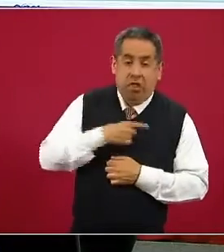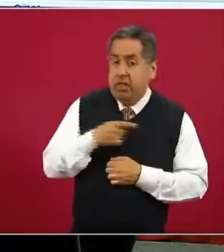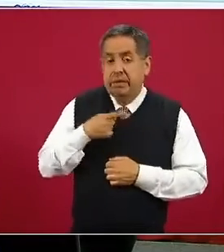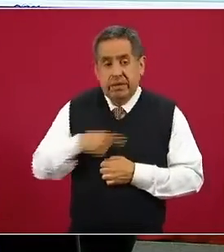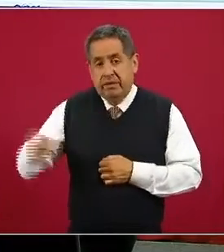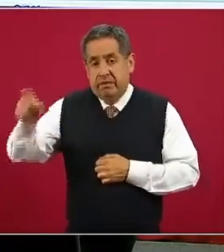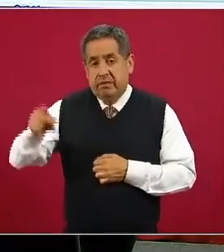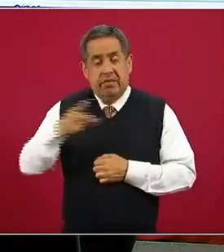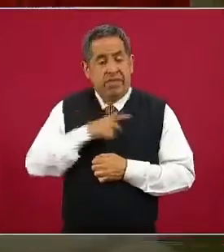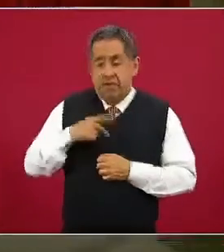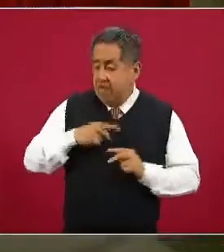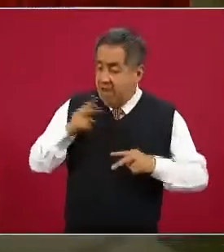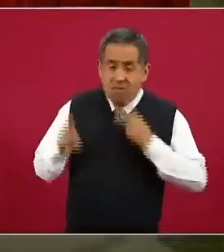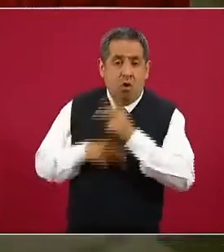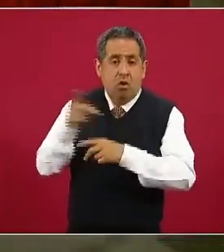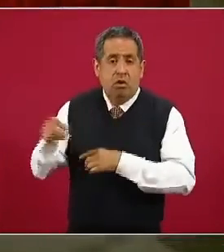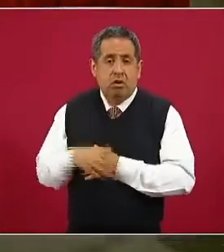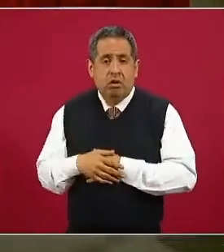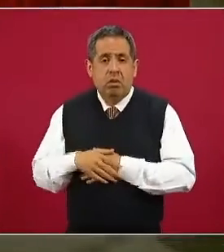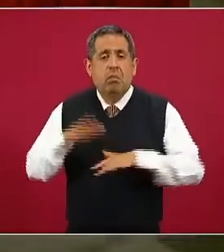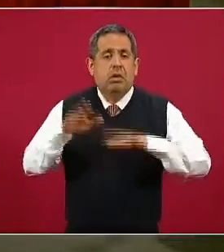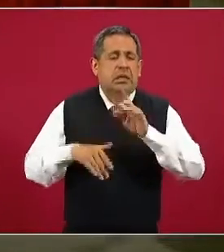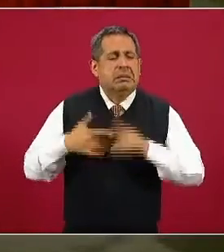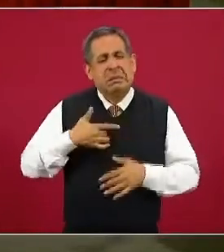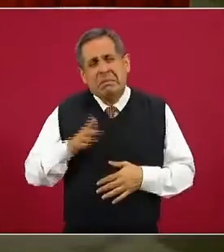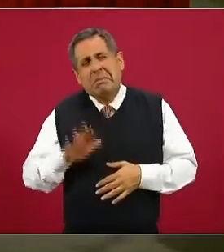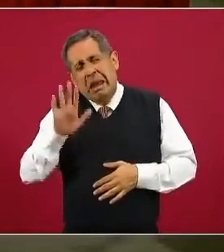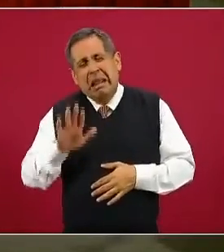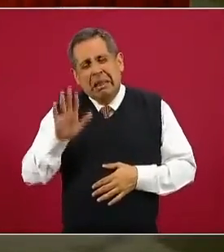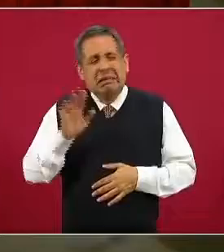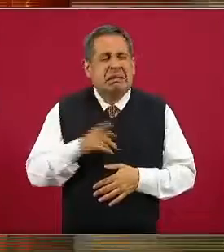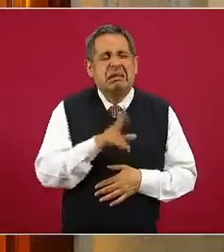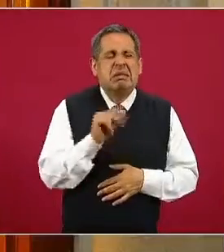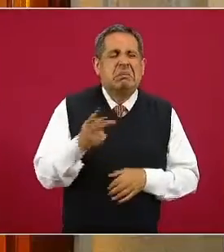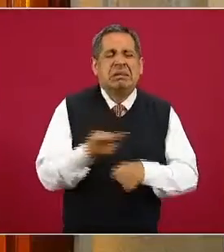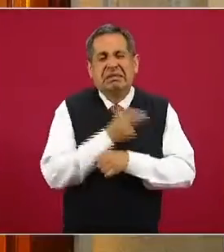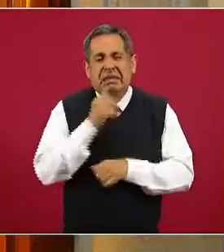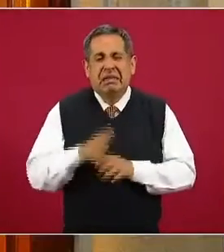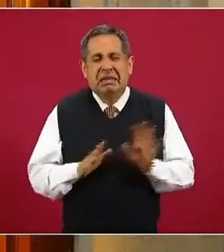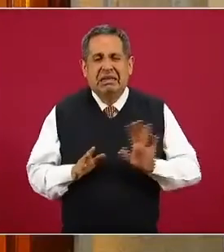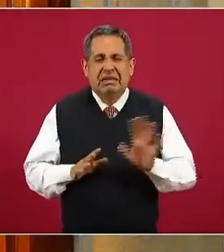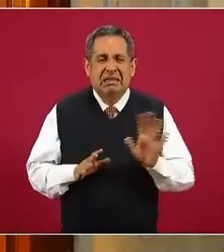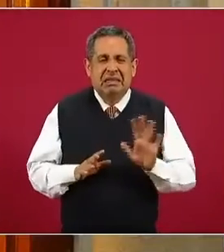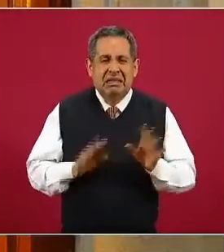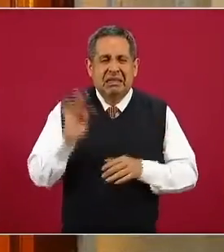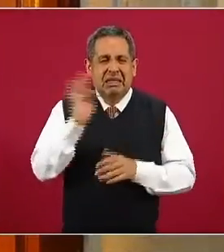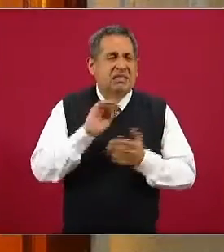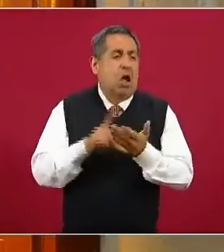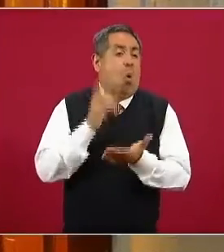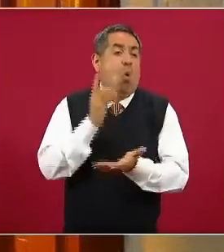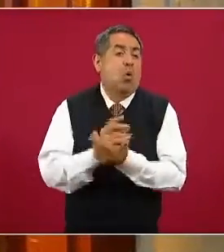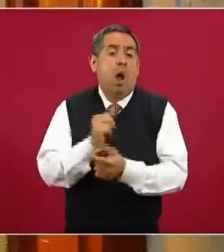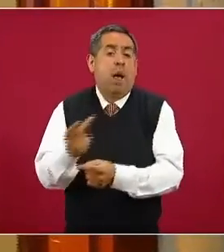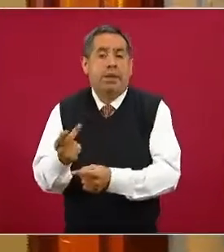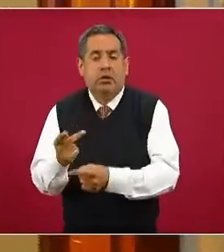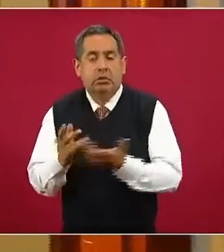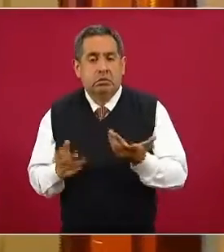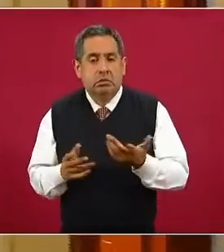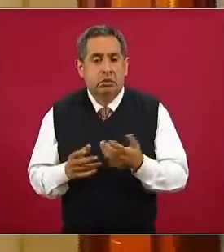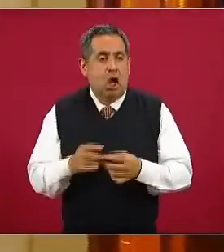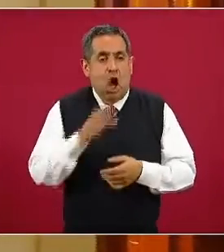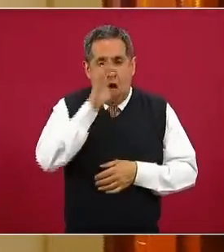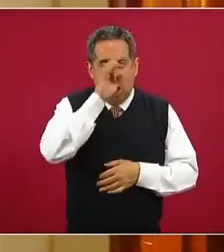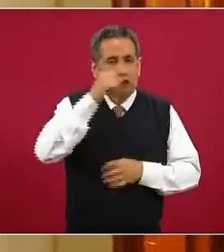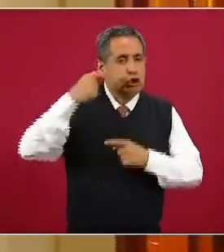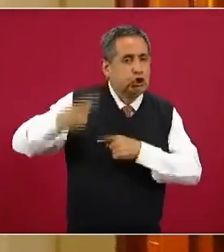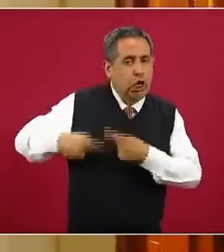personas entiendan que tienen que acudir, ¿no? Porque hay una percepción posiblemente de que la rabia posiblemente solamente los perros, pero si me muerde un